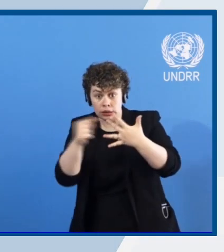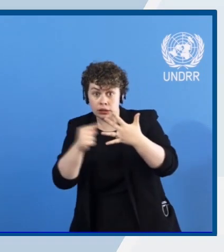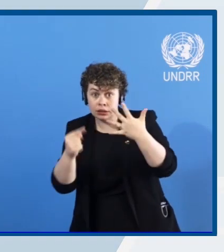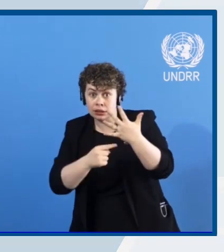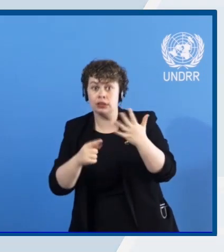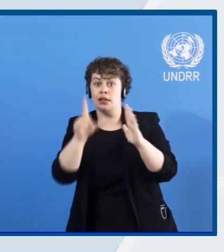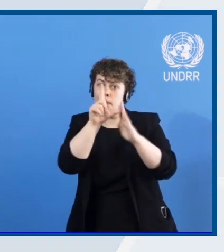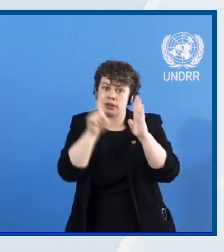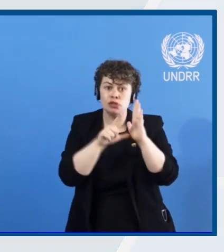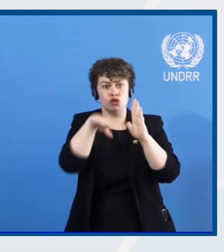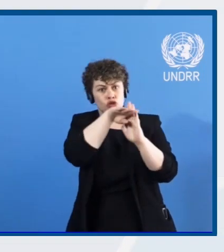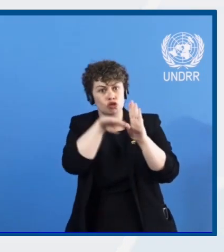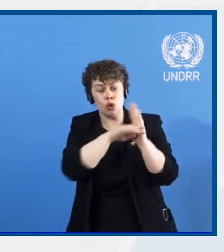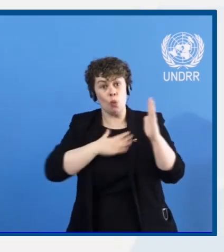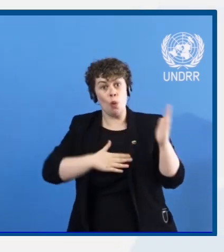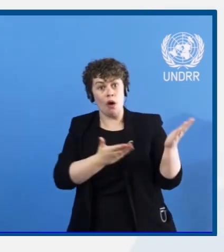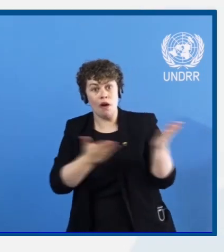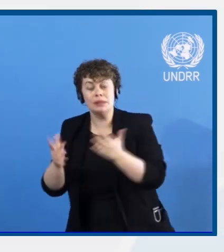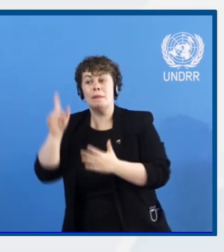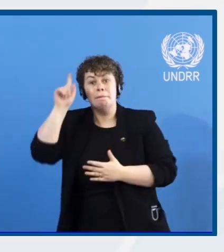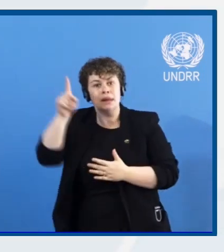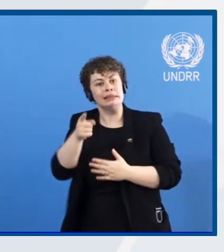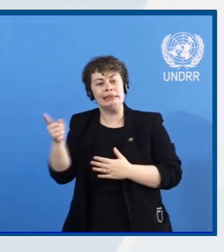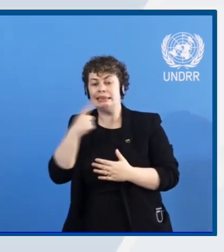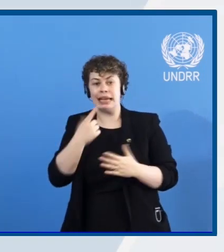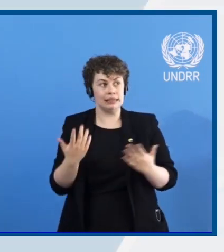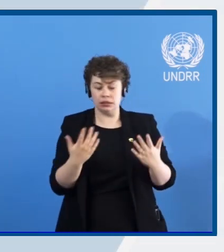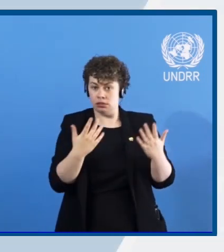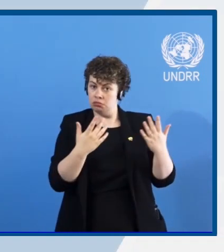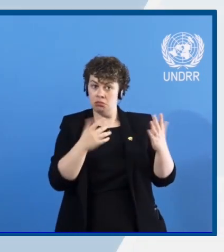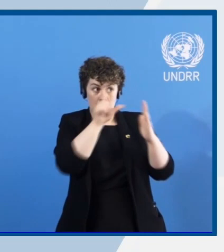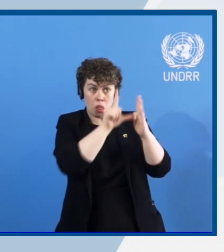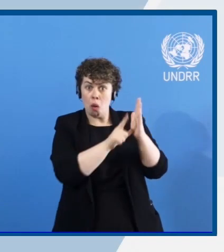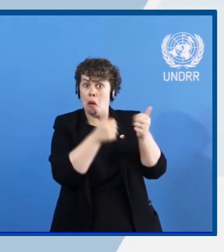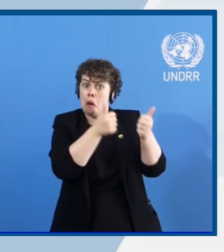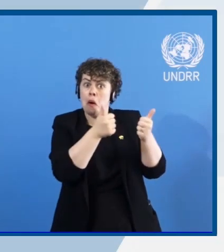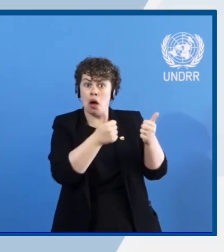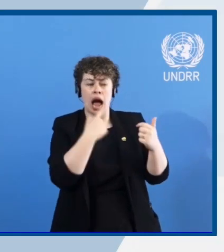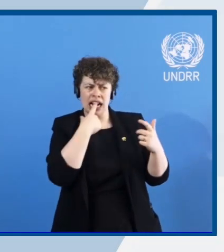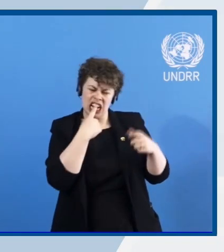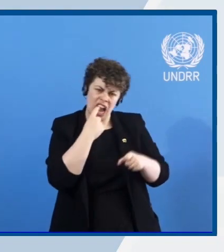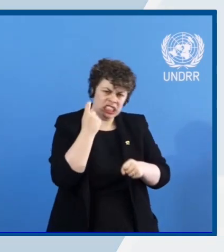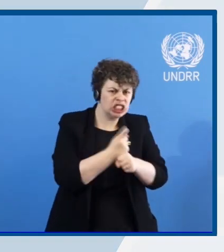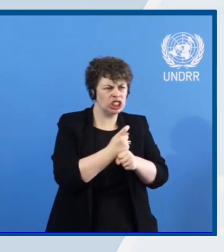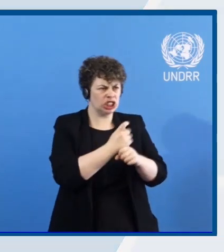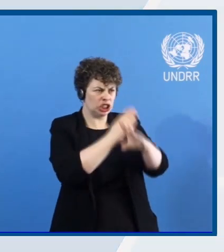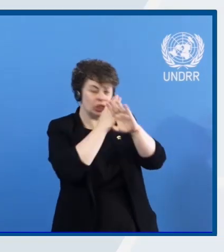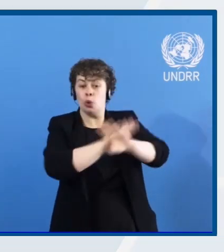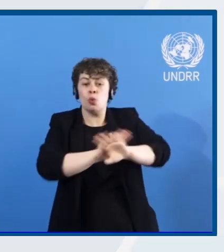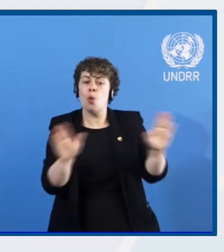sino en los tiempos de cumplimiento del trámite. Igualmente, en nuestro país hay una